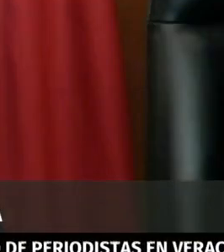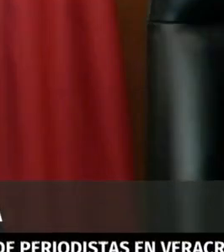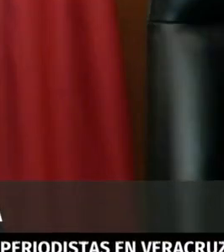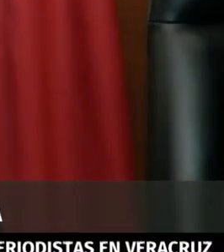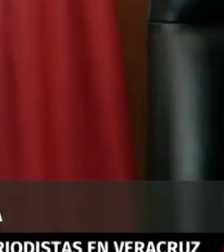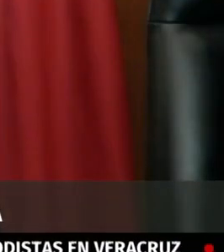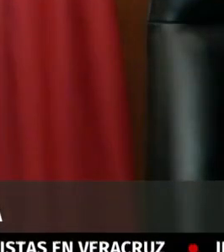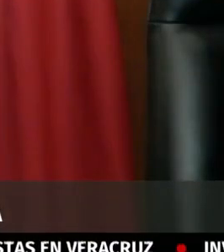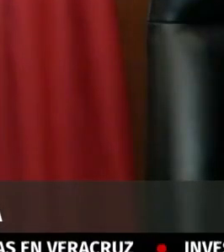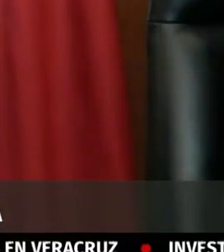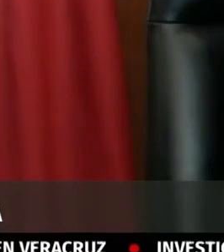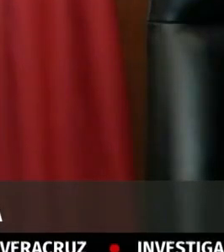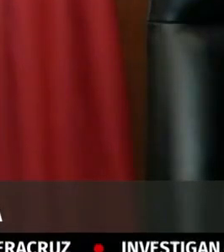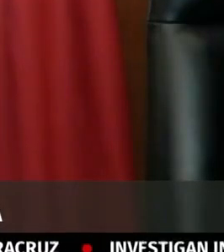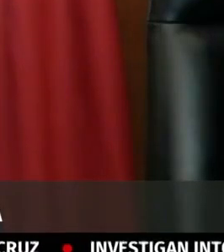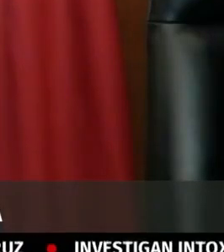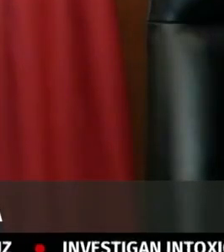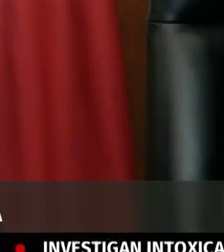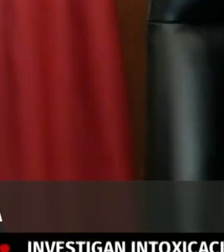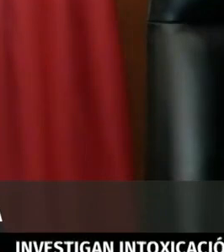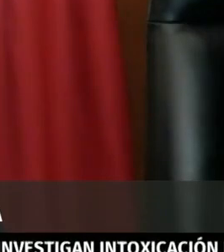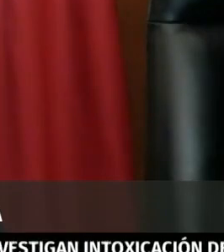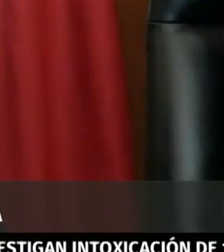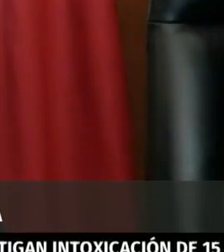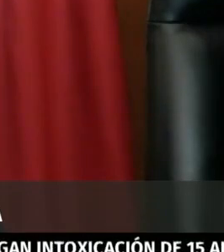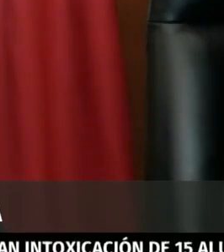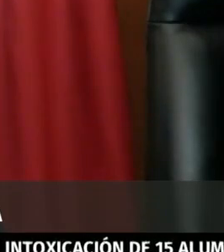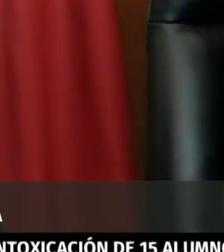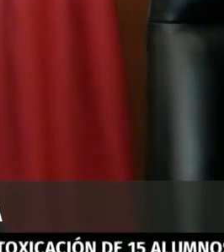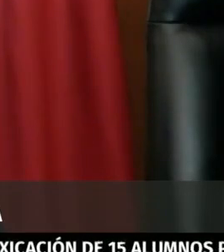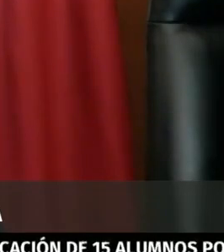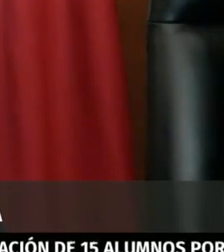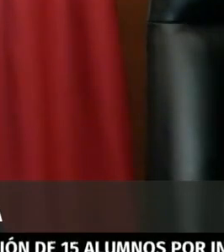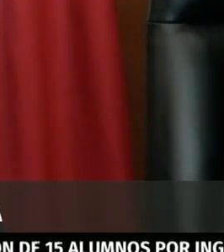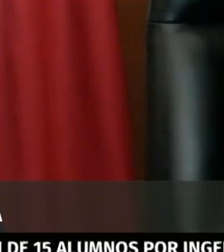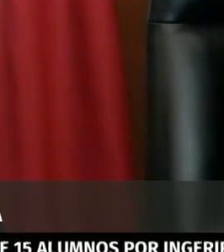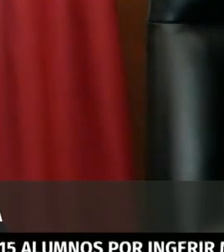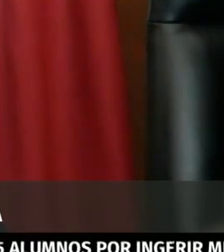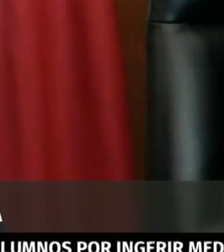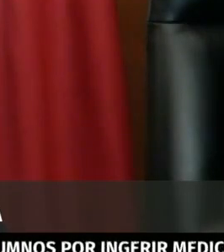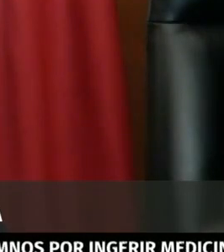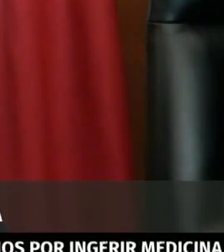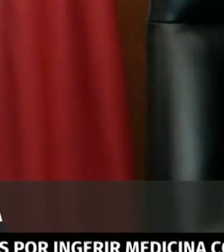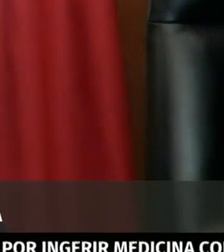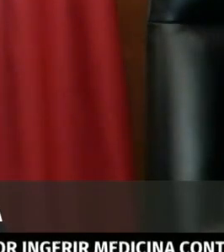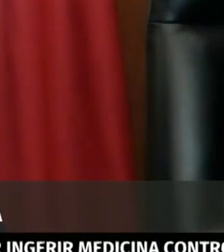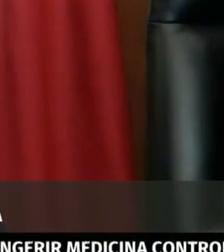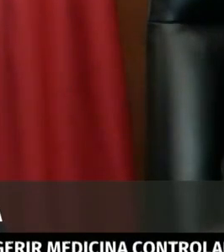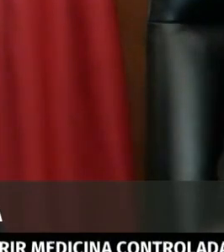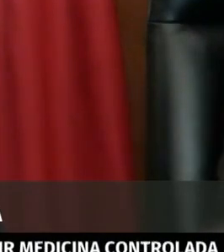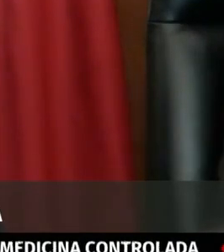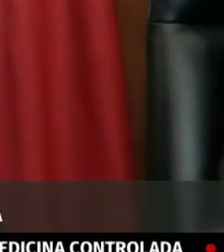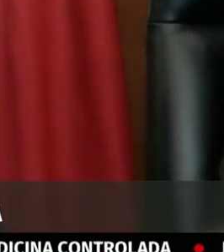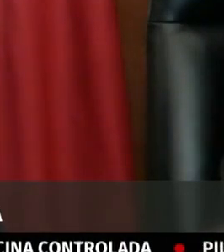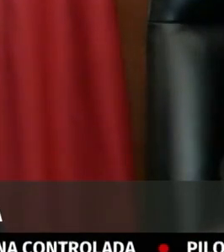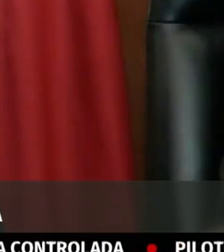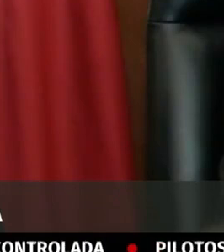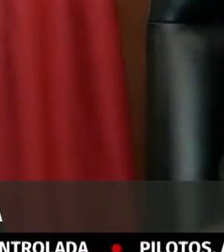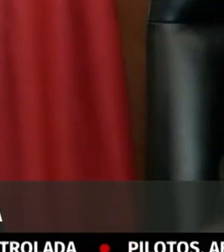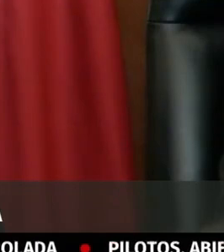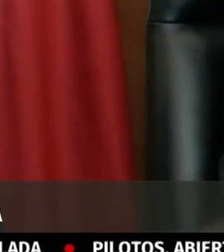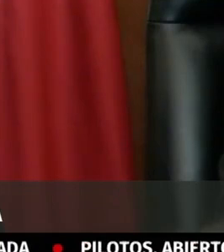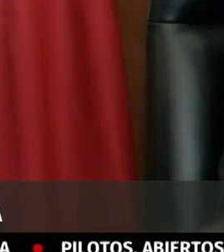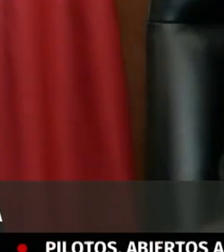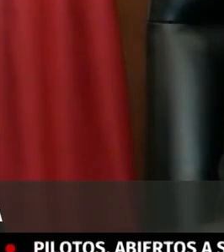de influencias, extorsión y operaciones con recursos de procedencia ilícita. Asimismo, solicitará que se les imponga la medida cautelar de